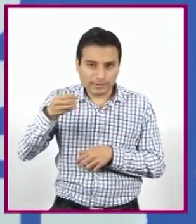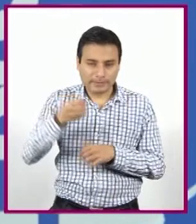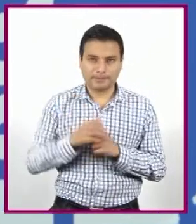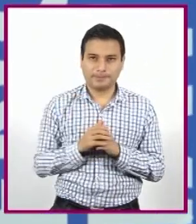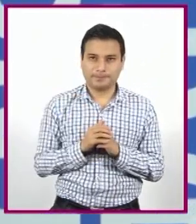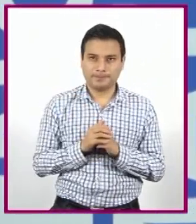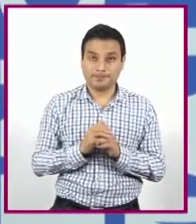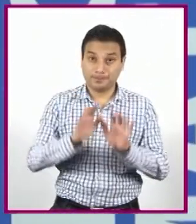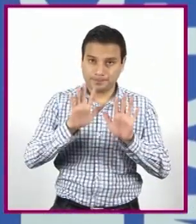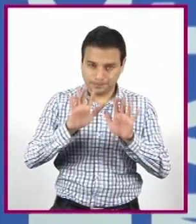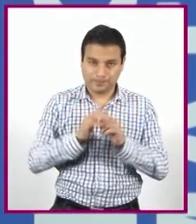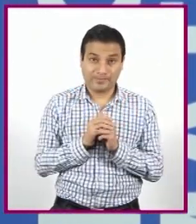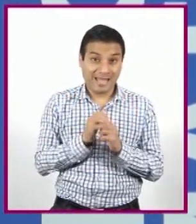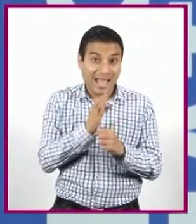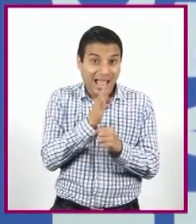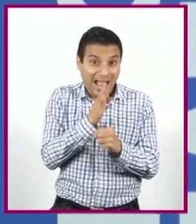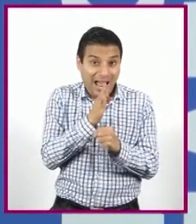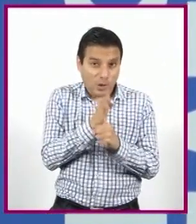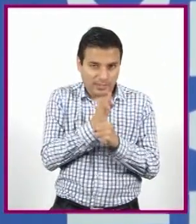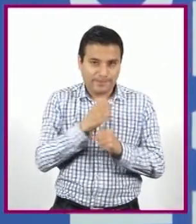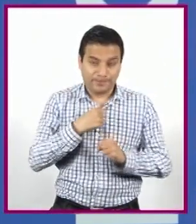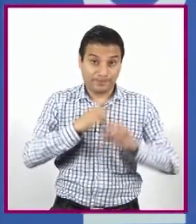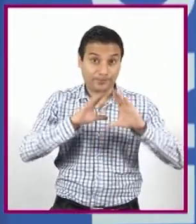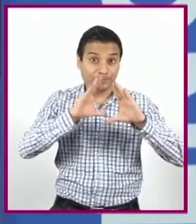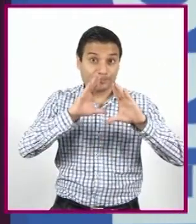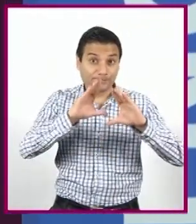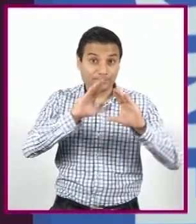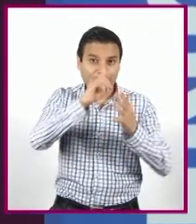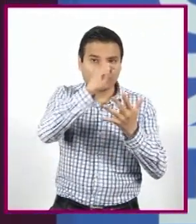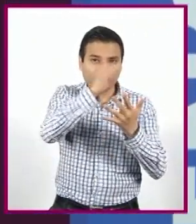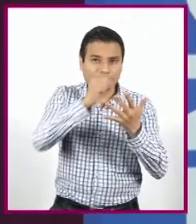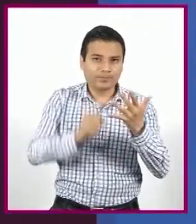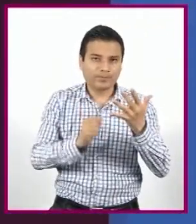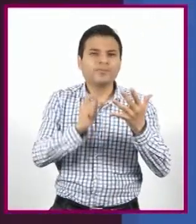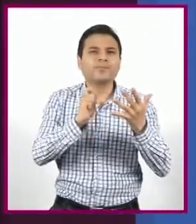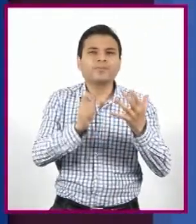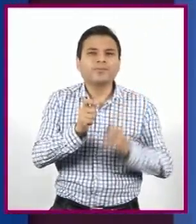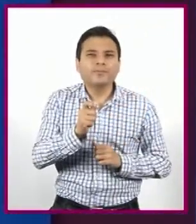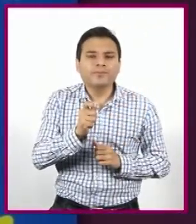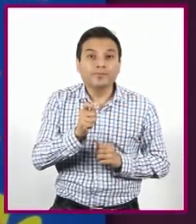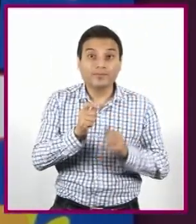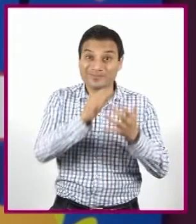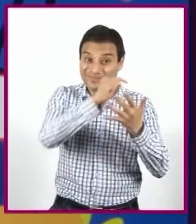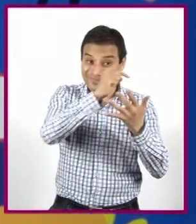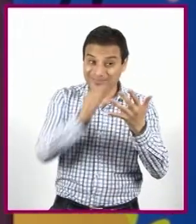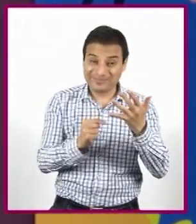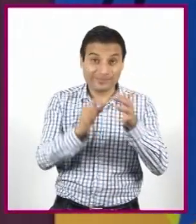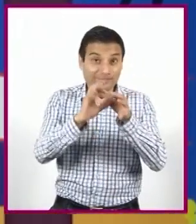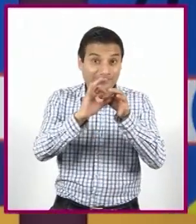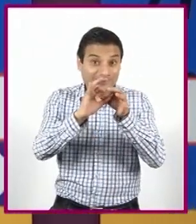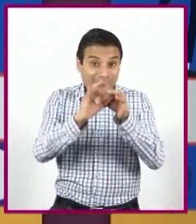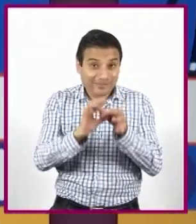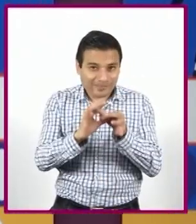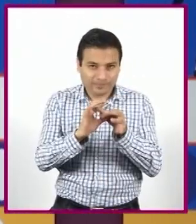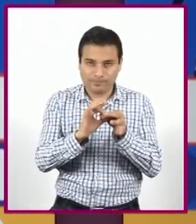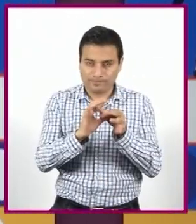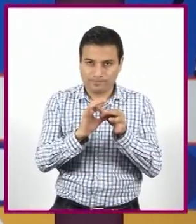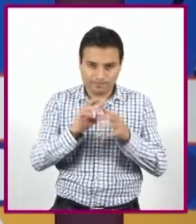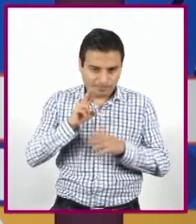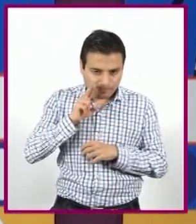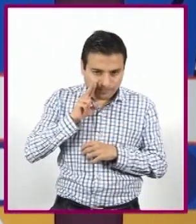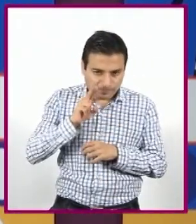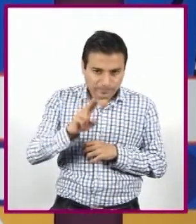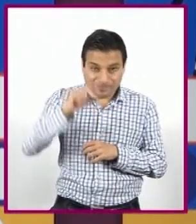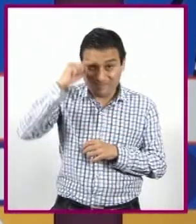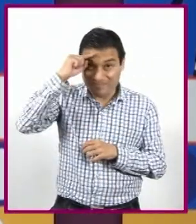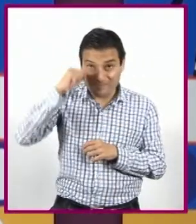de los cuales nos vamos a ocupar durante esta sesión corresponden más a lo que más visible del cuento, aquello